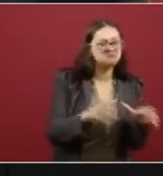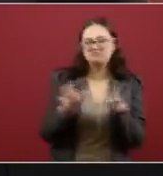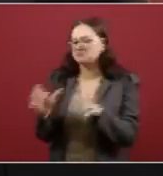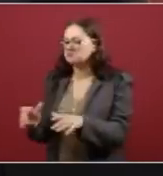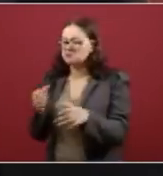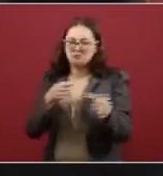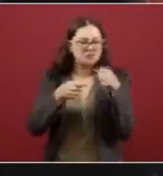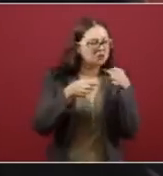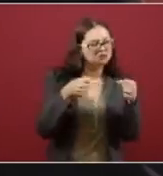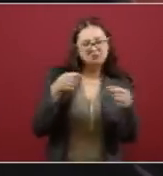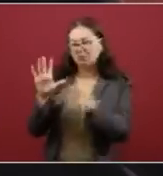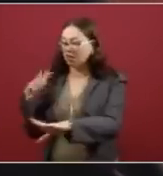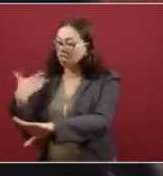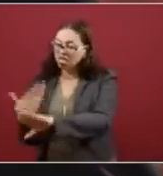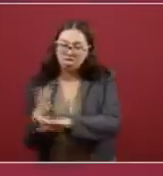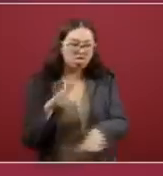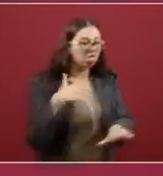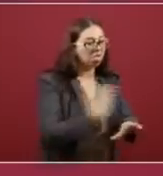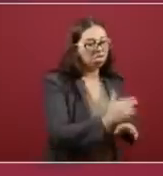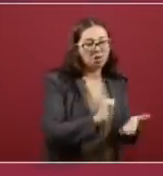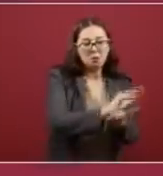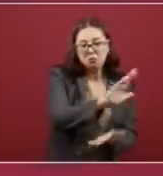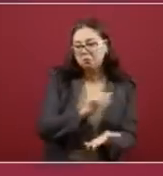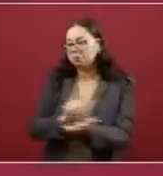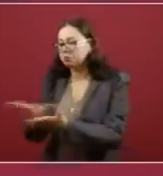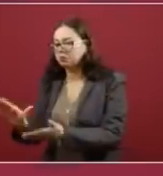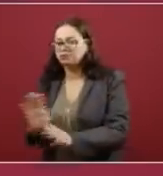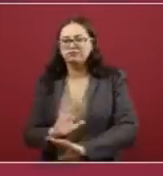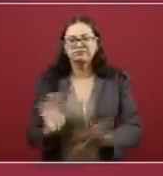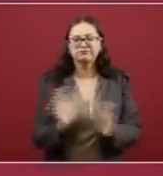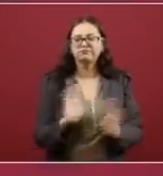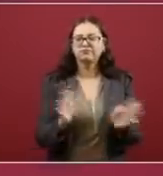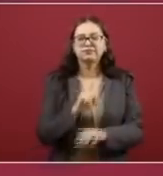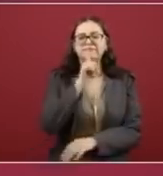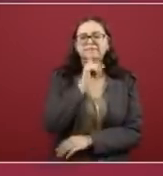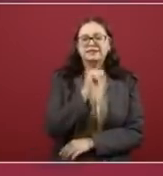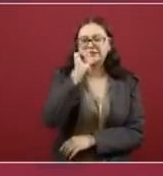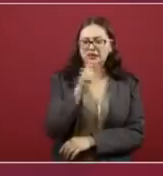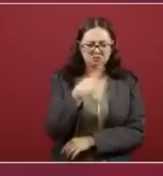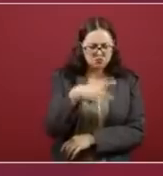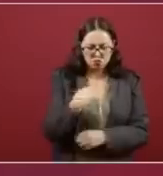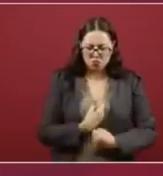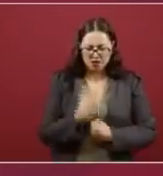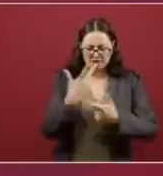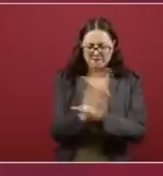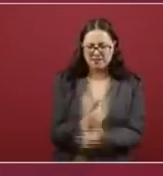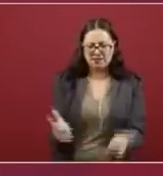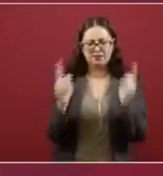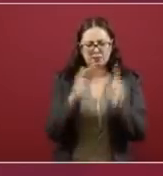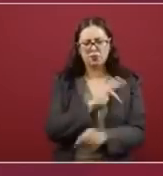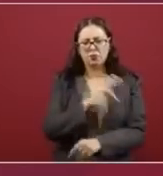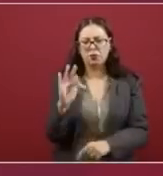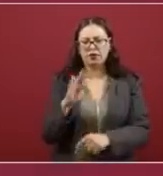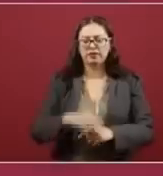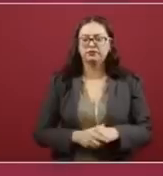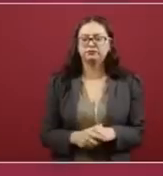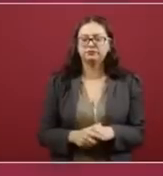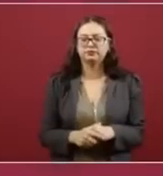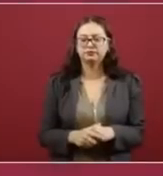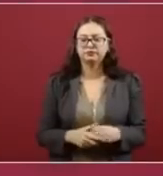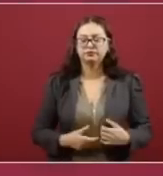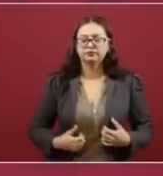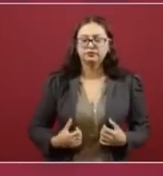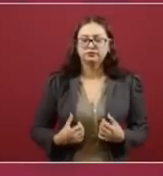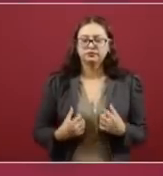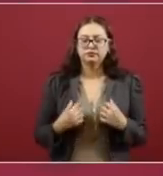se le va a limitar su derecho a expresarse y en este caso como aquí se ha